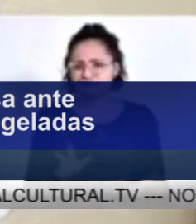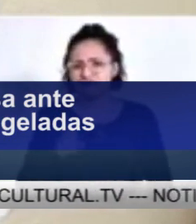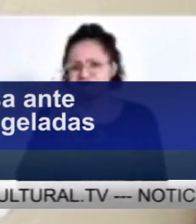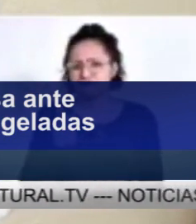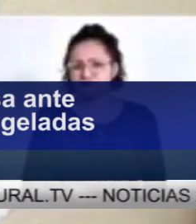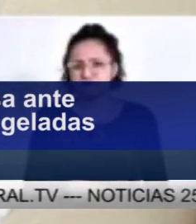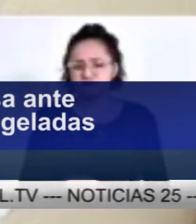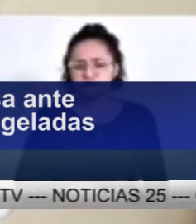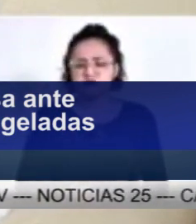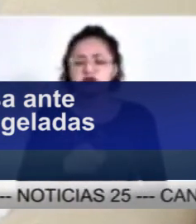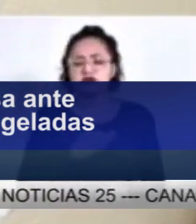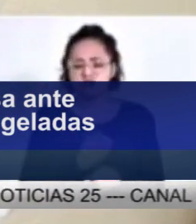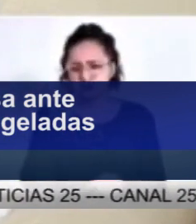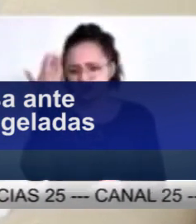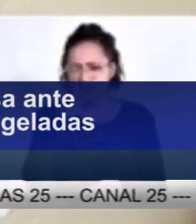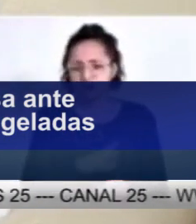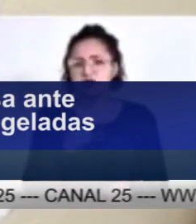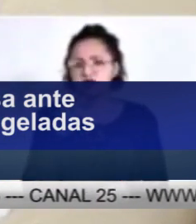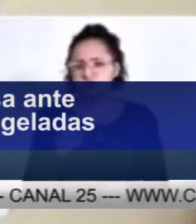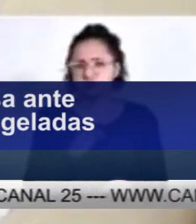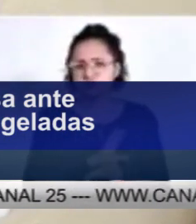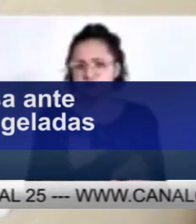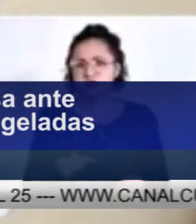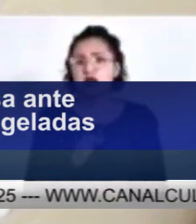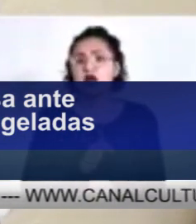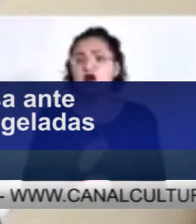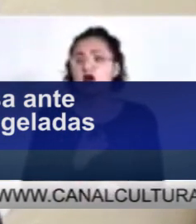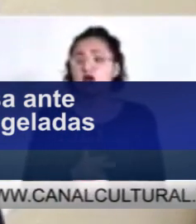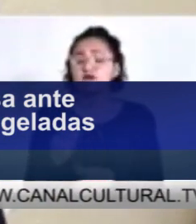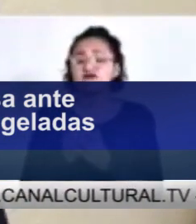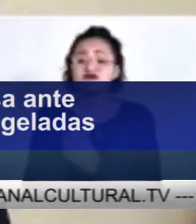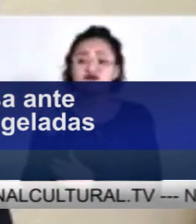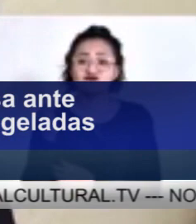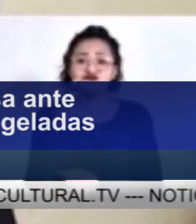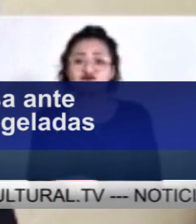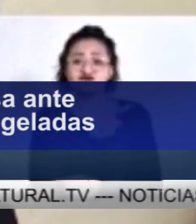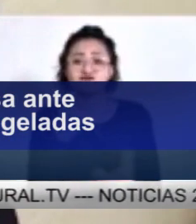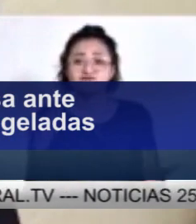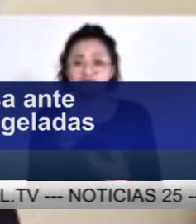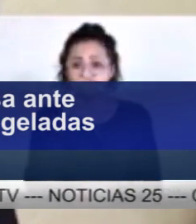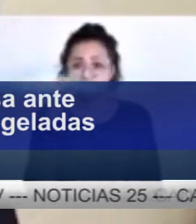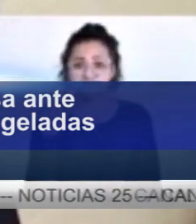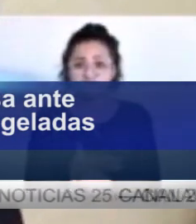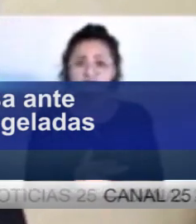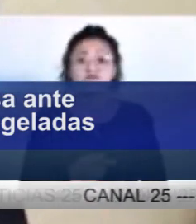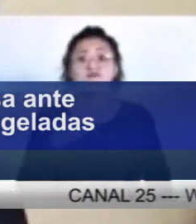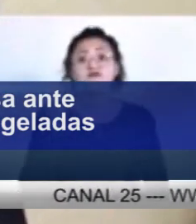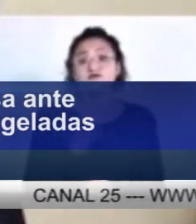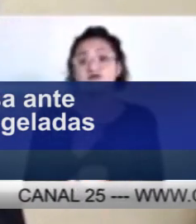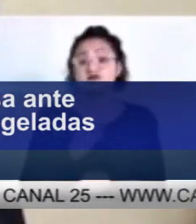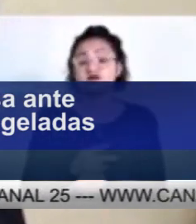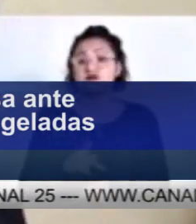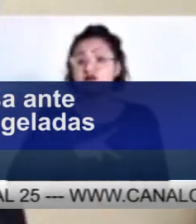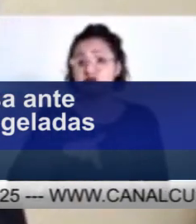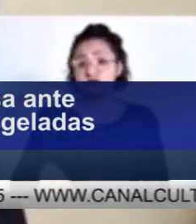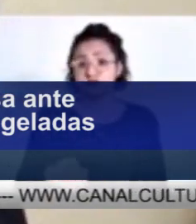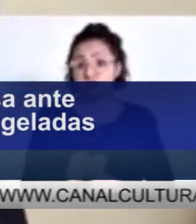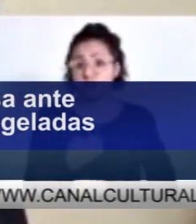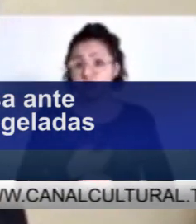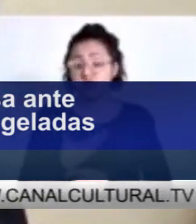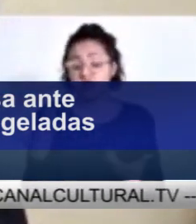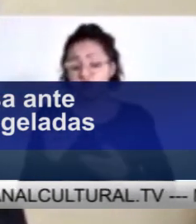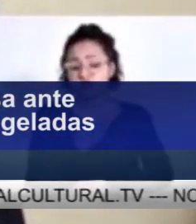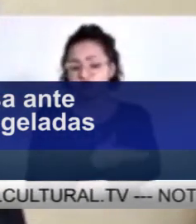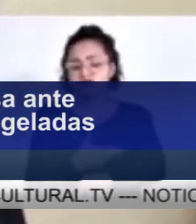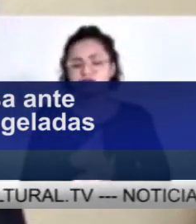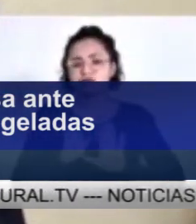el tema de enriquecimiento ya se sabía a nivel estatal aunque precisó que esté en